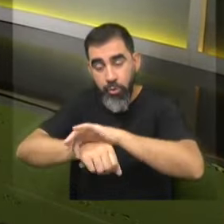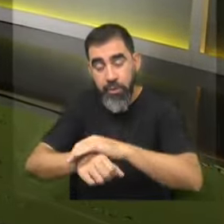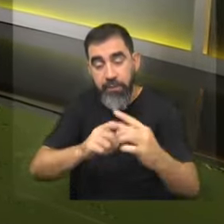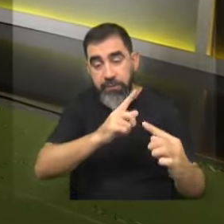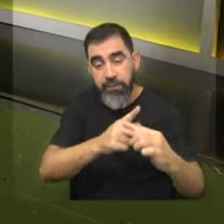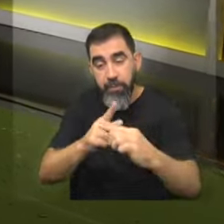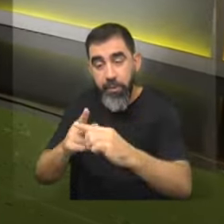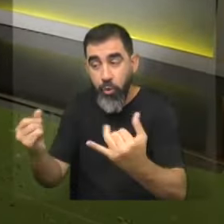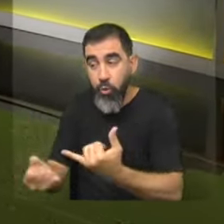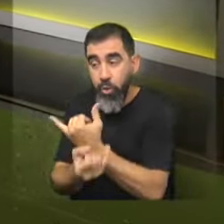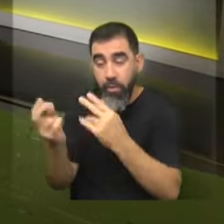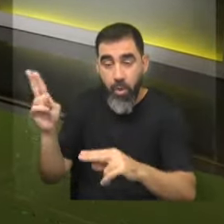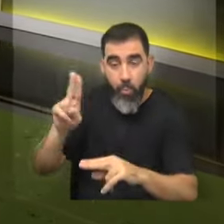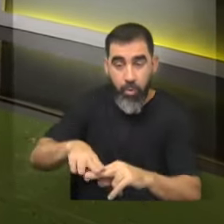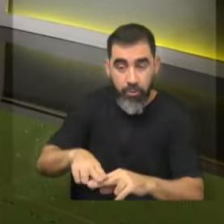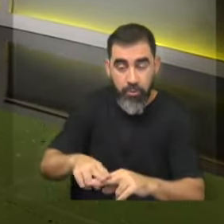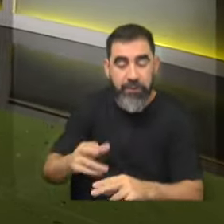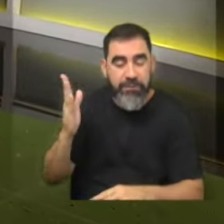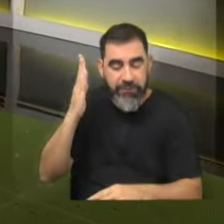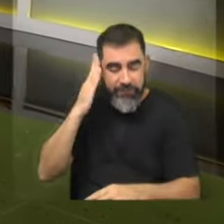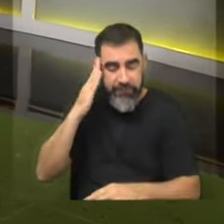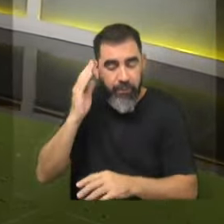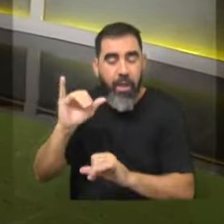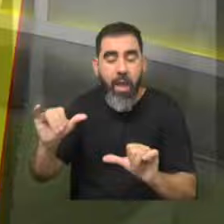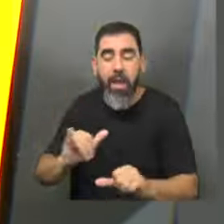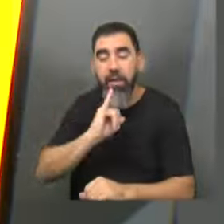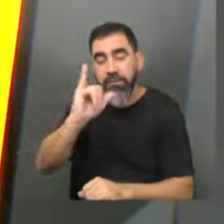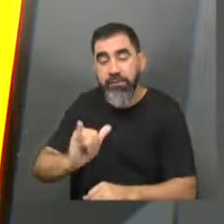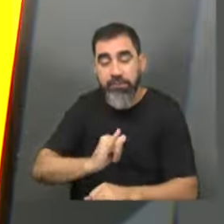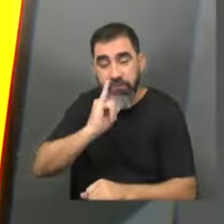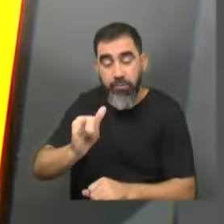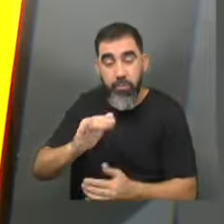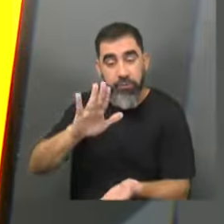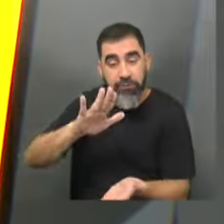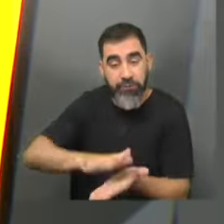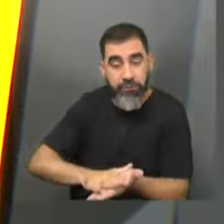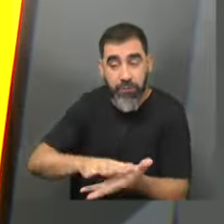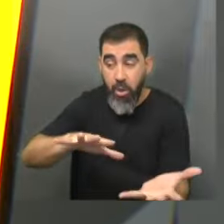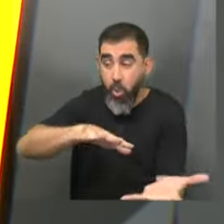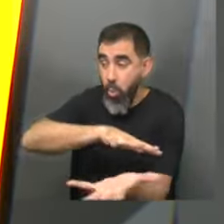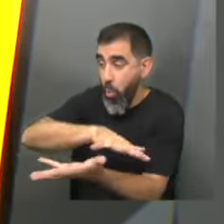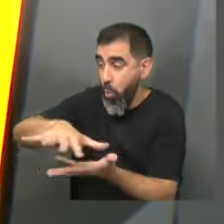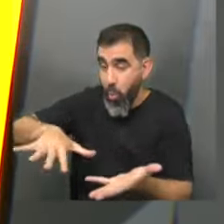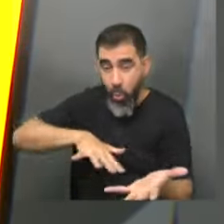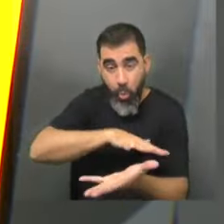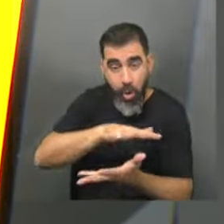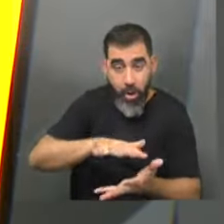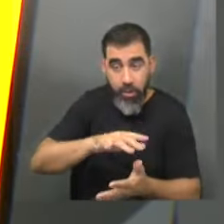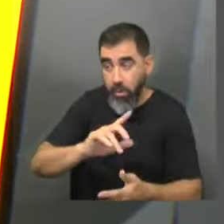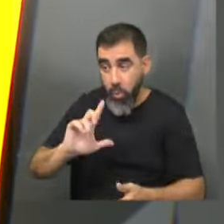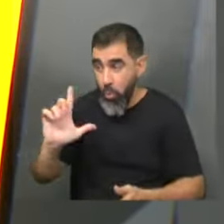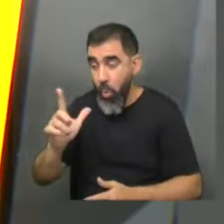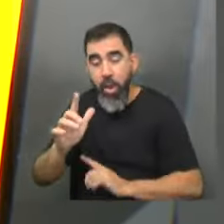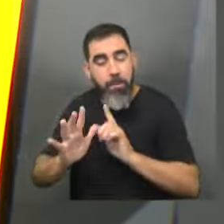este, nosotros cada tanto, ya saben, los que nos siguen, hacemos informes que tienen que ver sobre ciencia en lugares donde eventualmente no la vemos